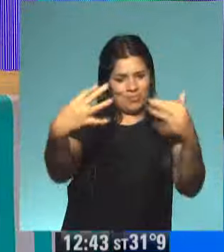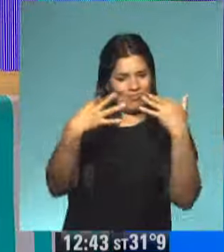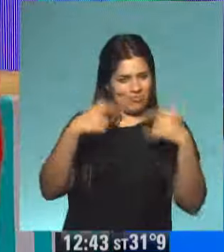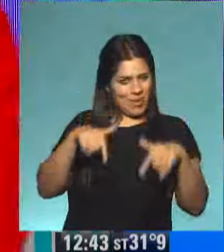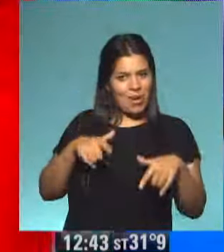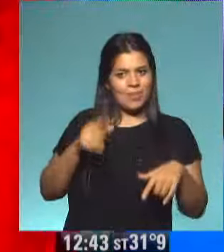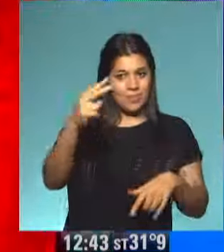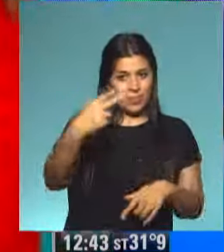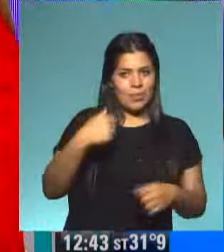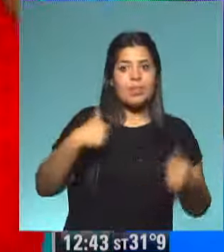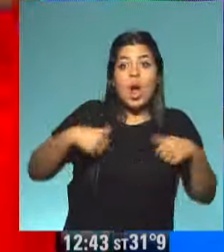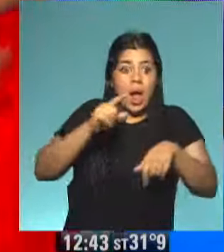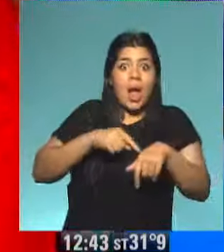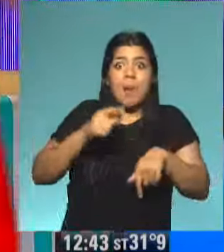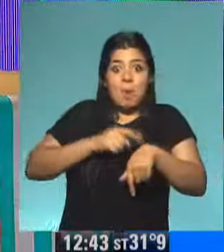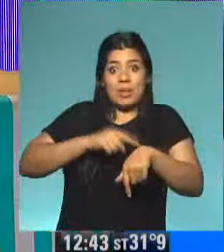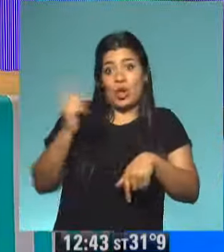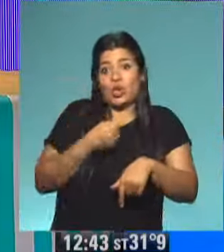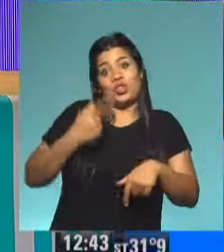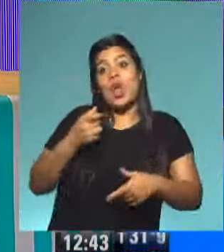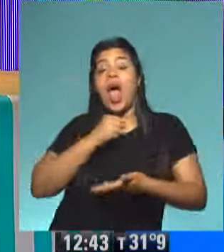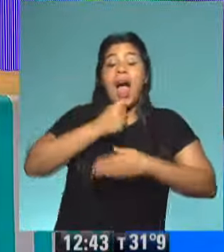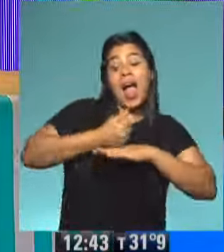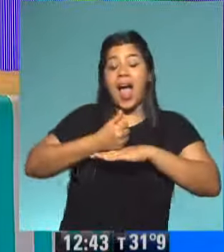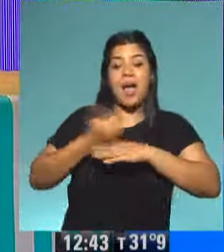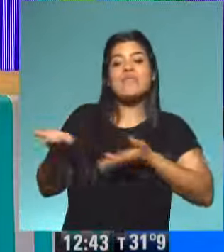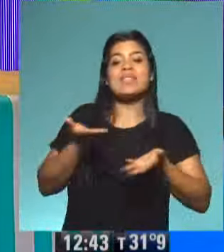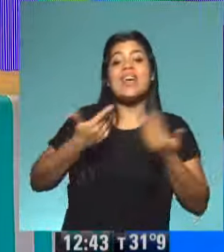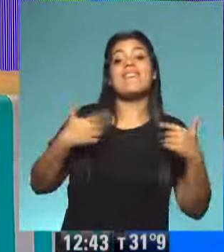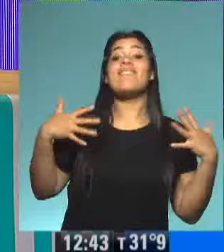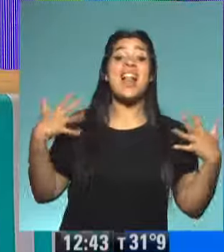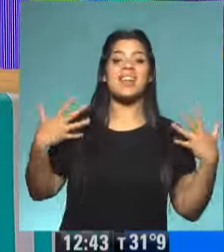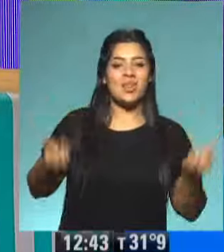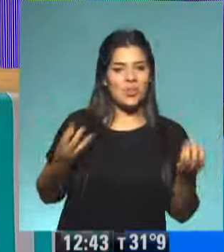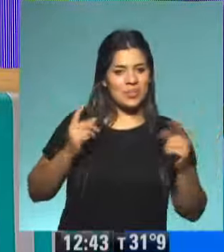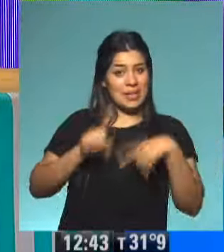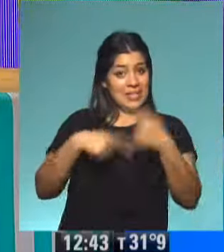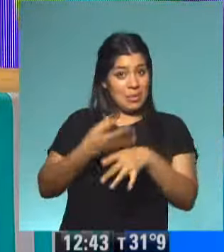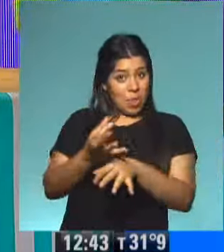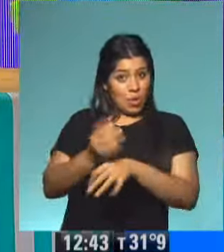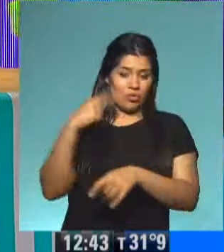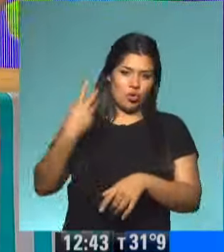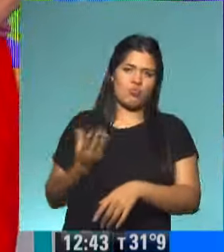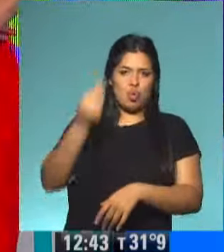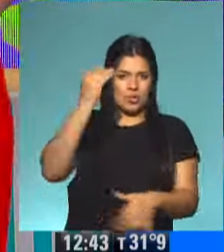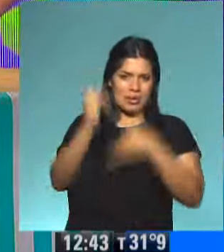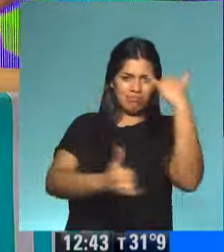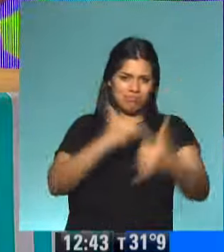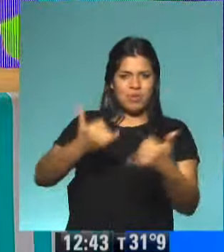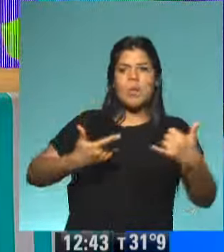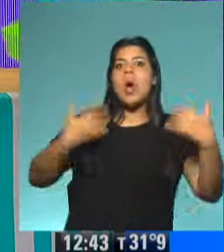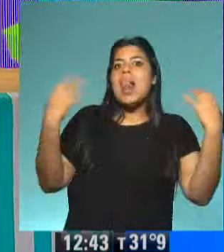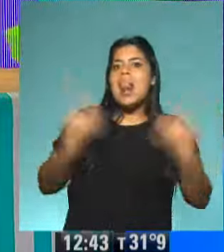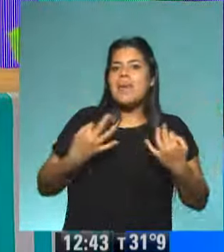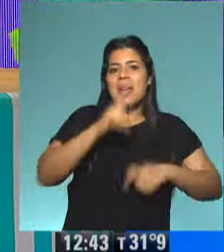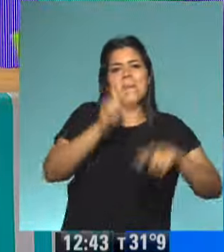Y Pablo, nos tocó a nosotros presentar esto. Alegría, sí, a nosotros. La alegría. Bueno, seguimos educando, como le dijimos muchas veces. Son